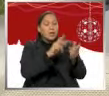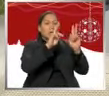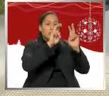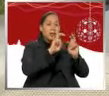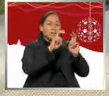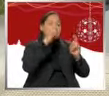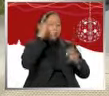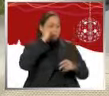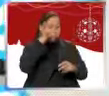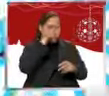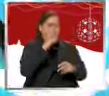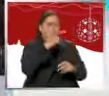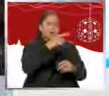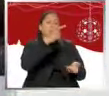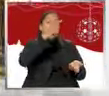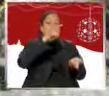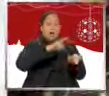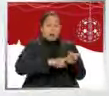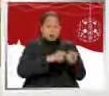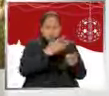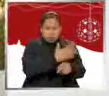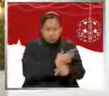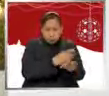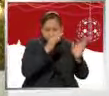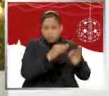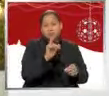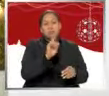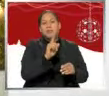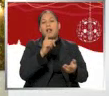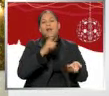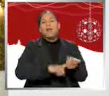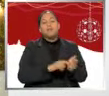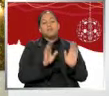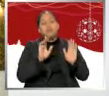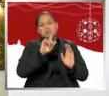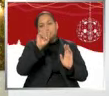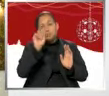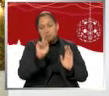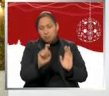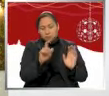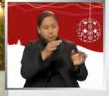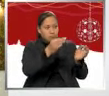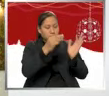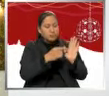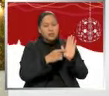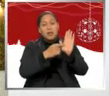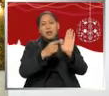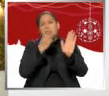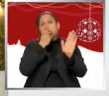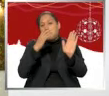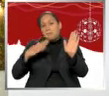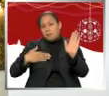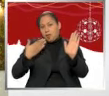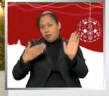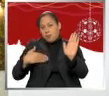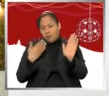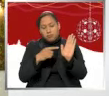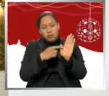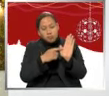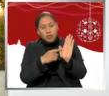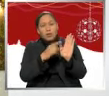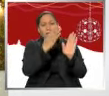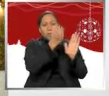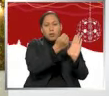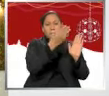Virgen de Guadalupe, tal cual la conocemos ahora, con los los milagros, las apariciones del